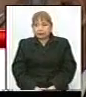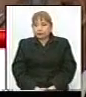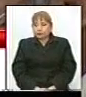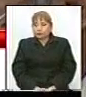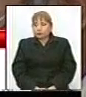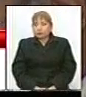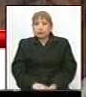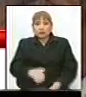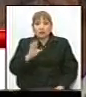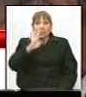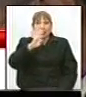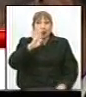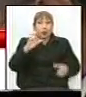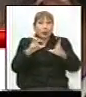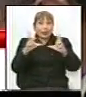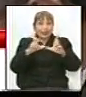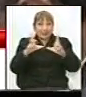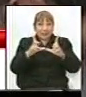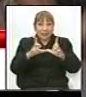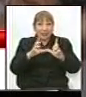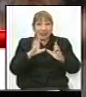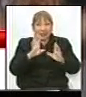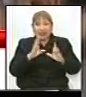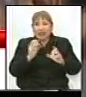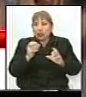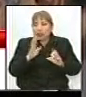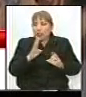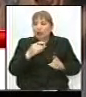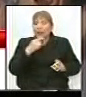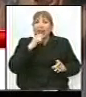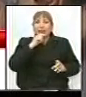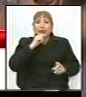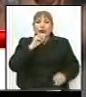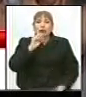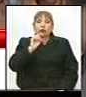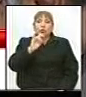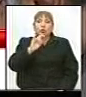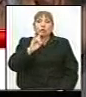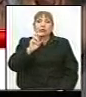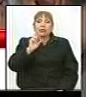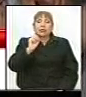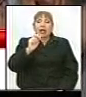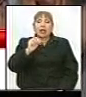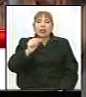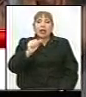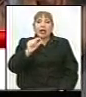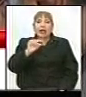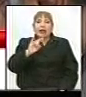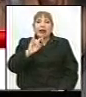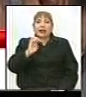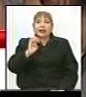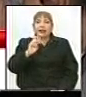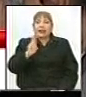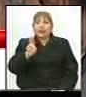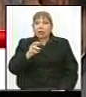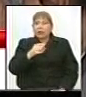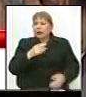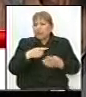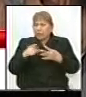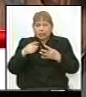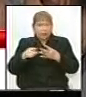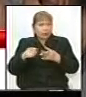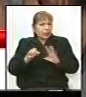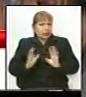cuarto poder, la ex funcionaria, la señora Susana Guerrero, dijo que había